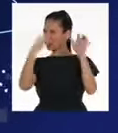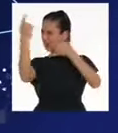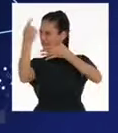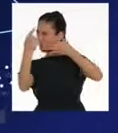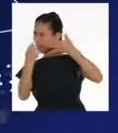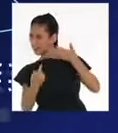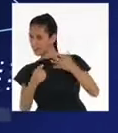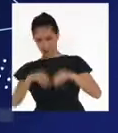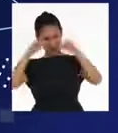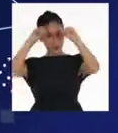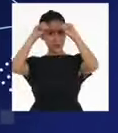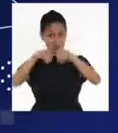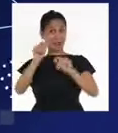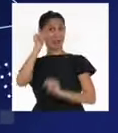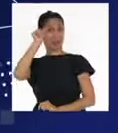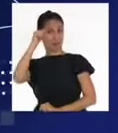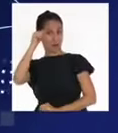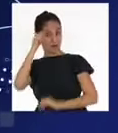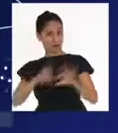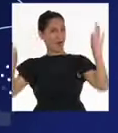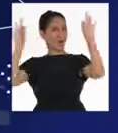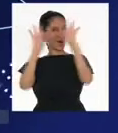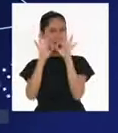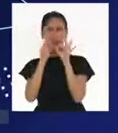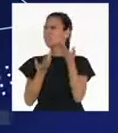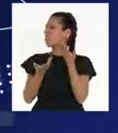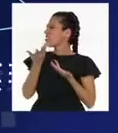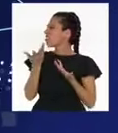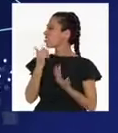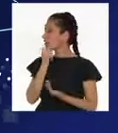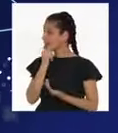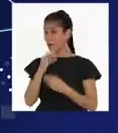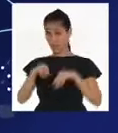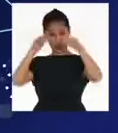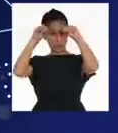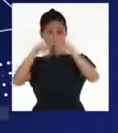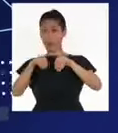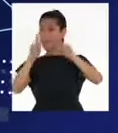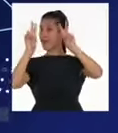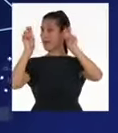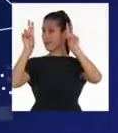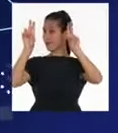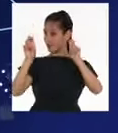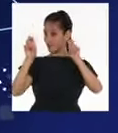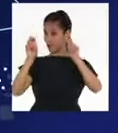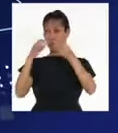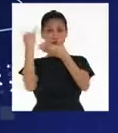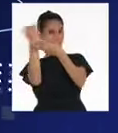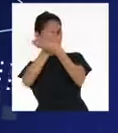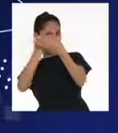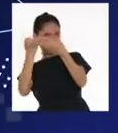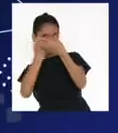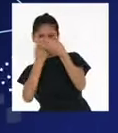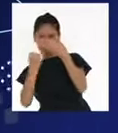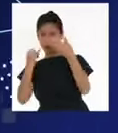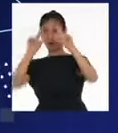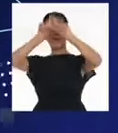importante. ¿Qué? Colocar el título del gráfico de barras en la parte superior.